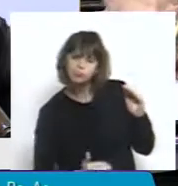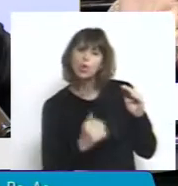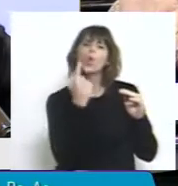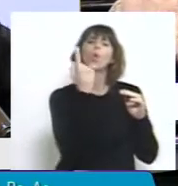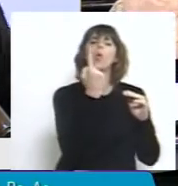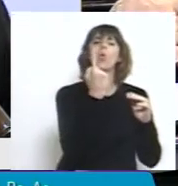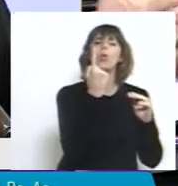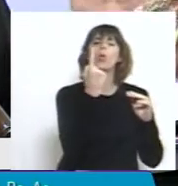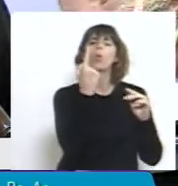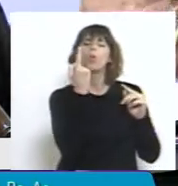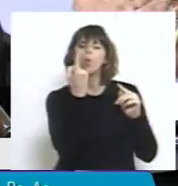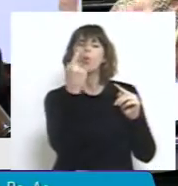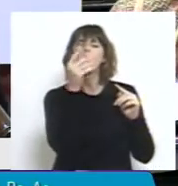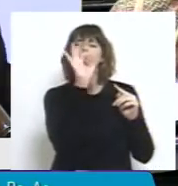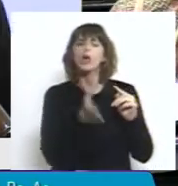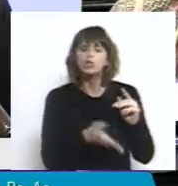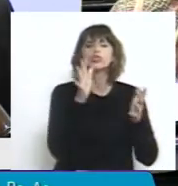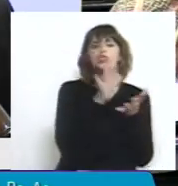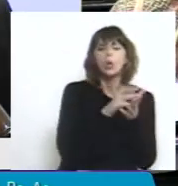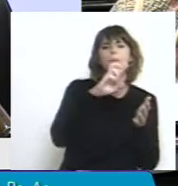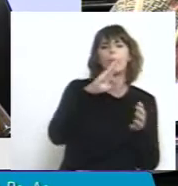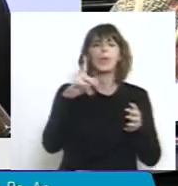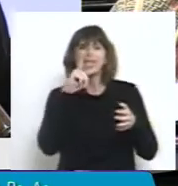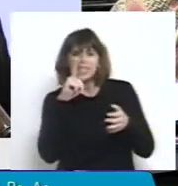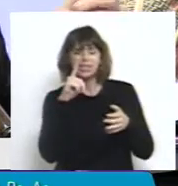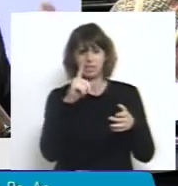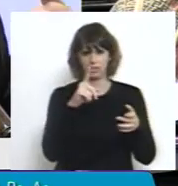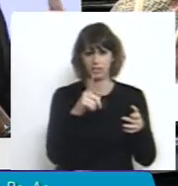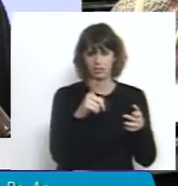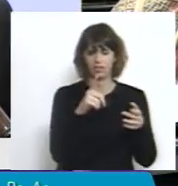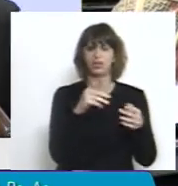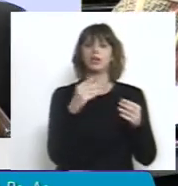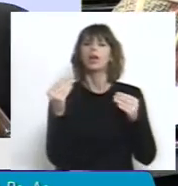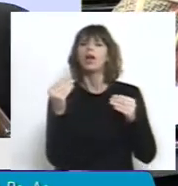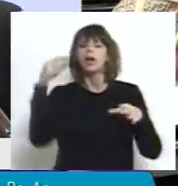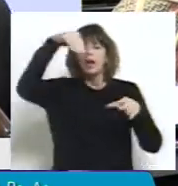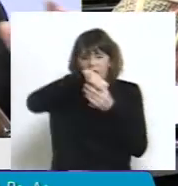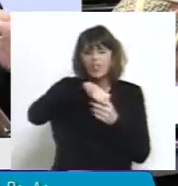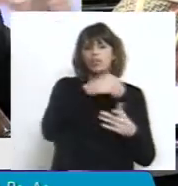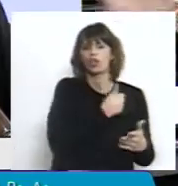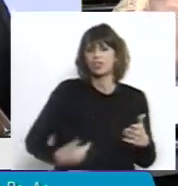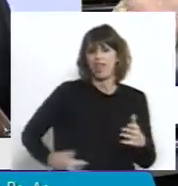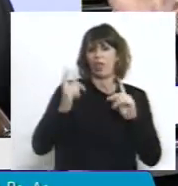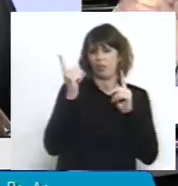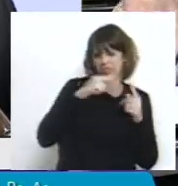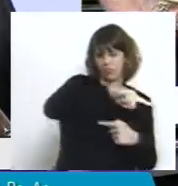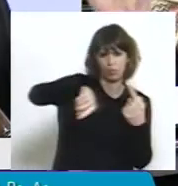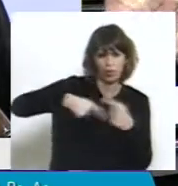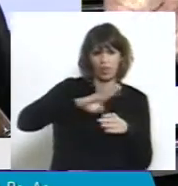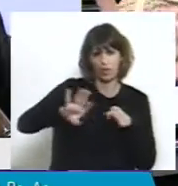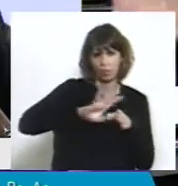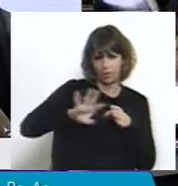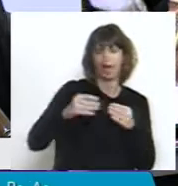y un déficit financiero que no pasa de 2,5 puntos del PBI, financiado intraestatalmente. Nada de esto debiera